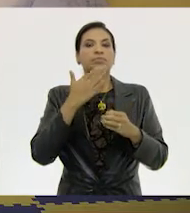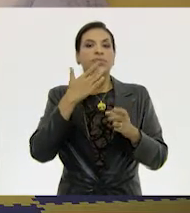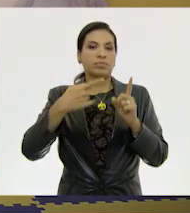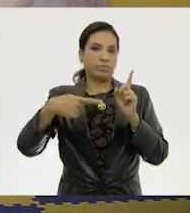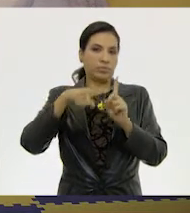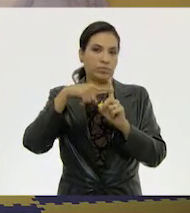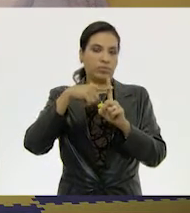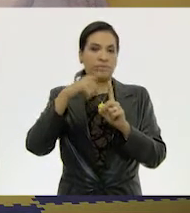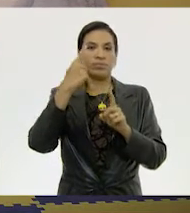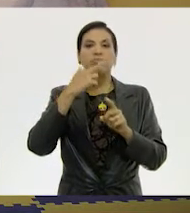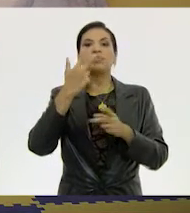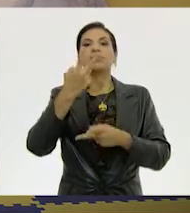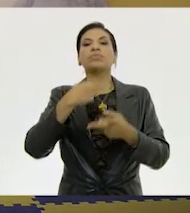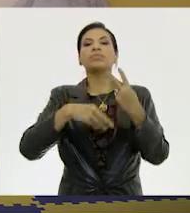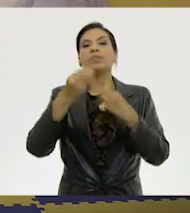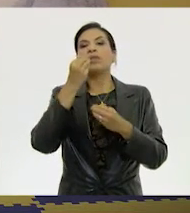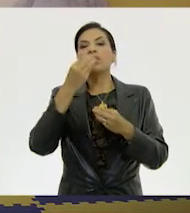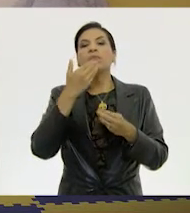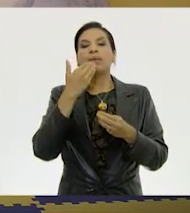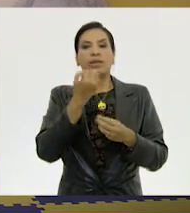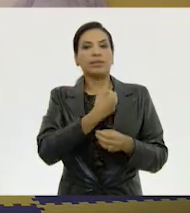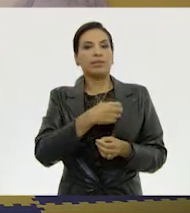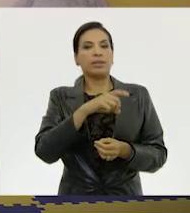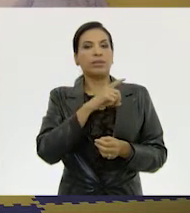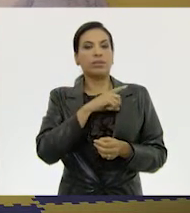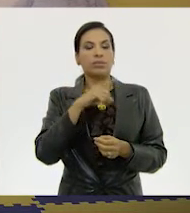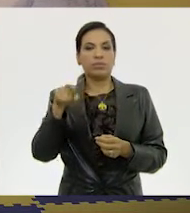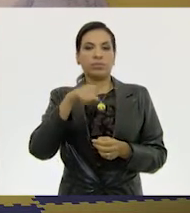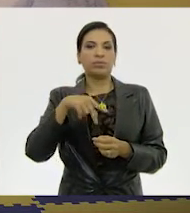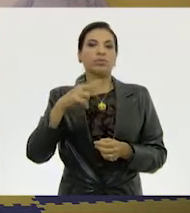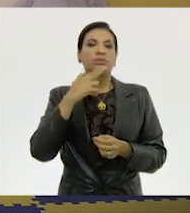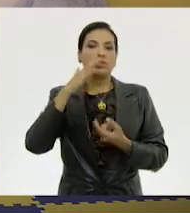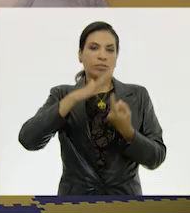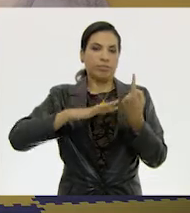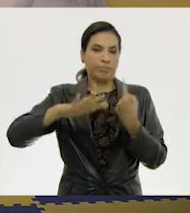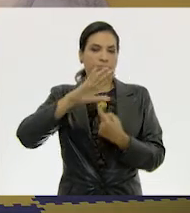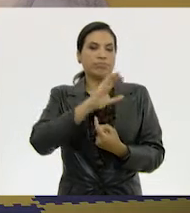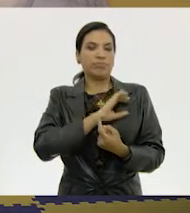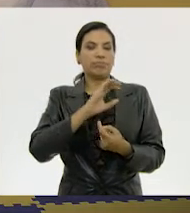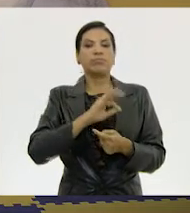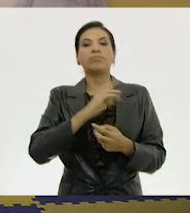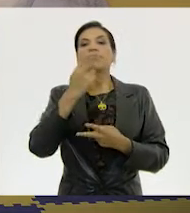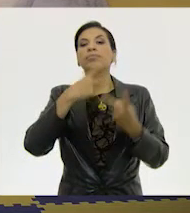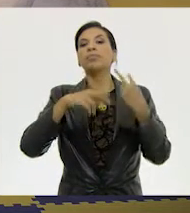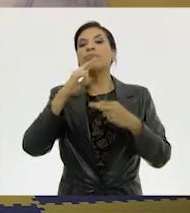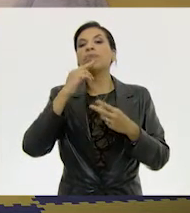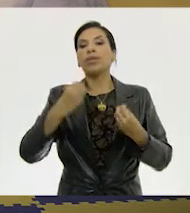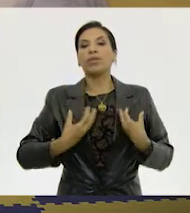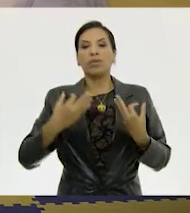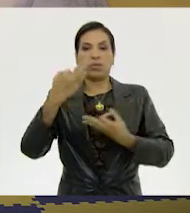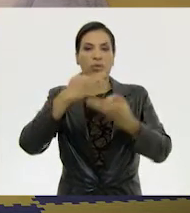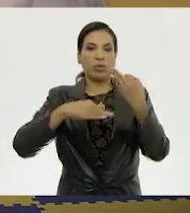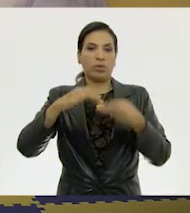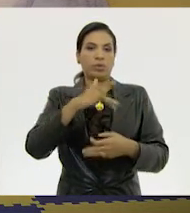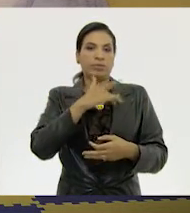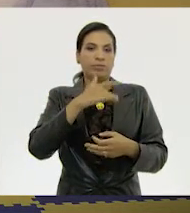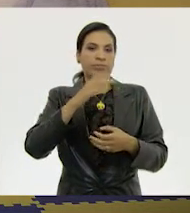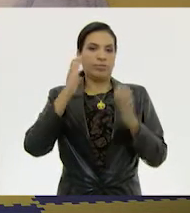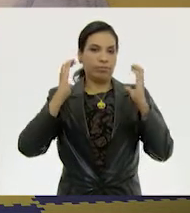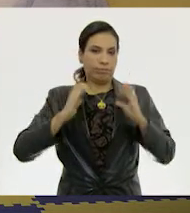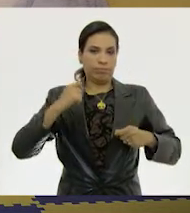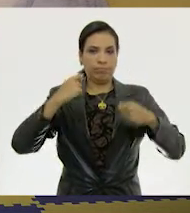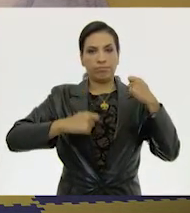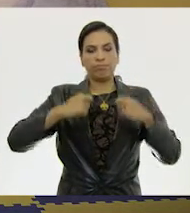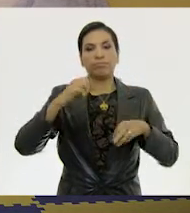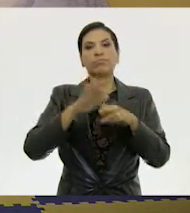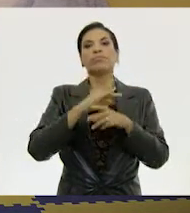positivos. Favorecer el consumo de alimentos saludables en un ambiente cálido promueve la estimulación de todos los sentidos y propicia,